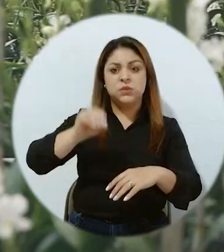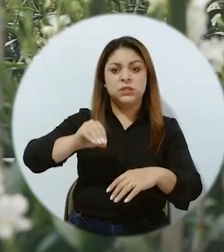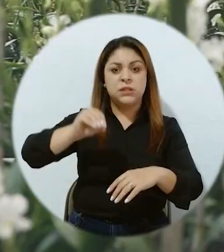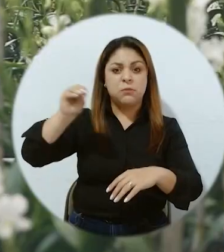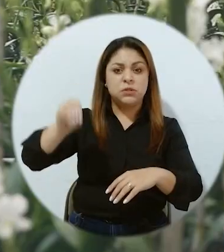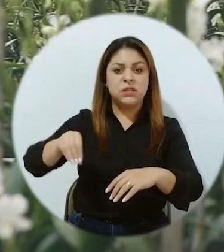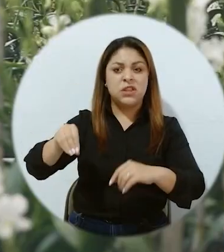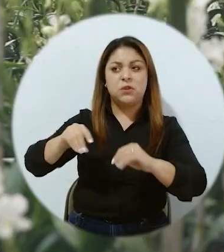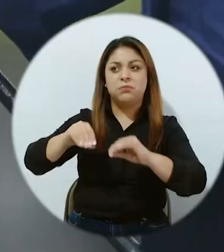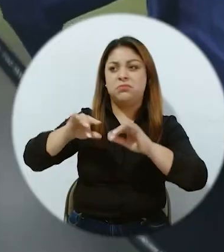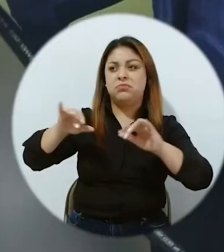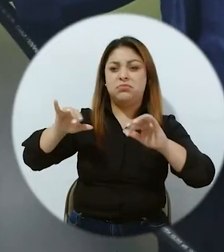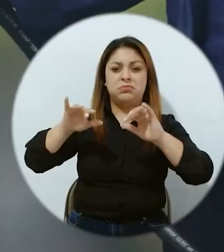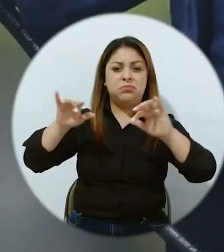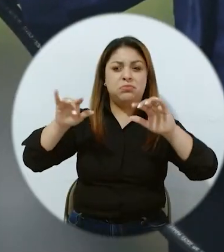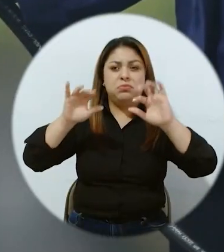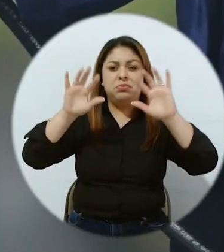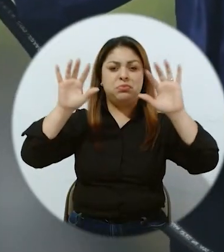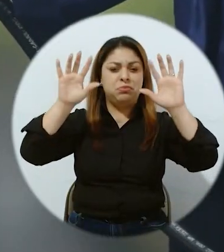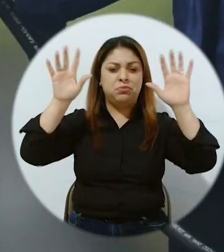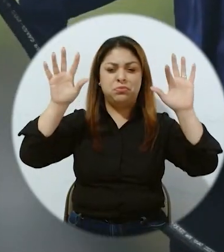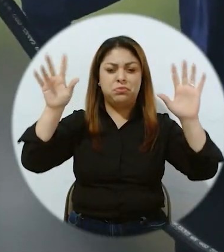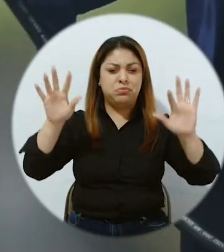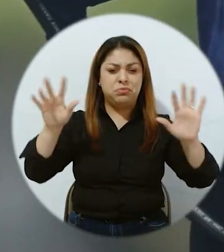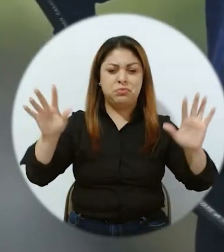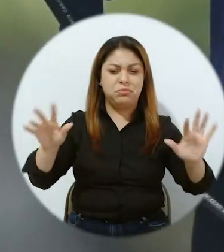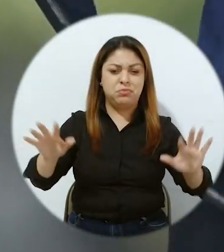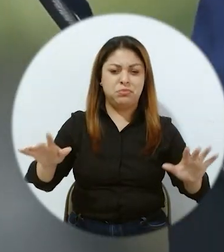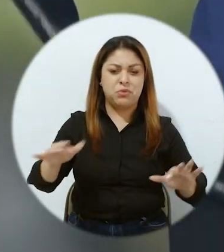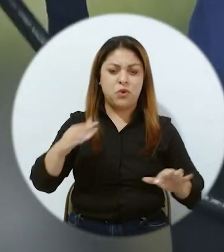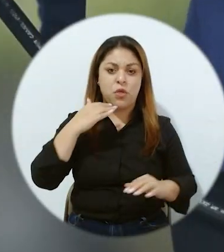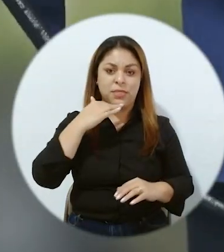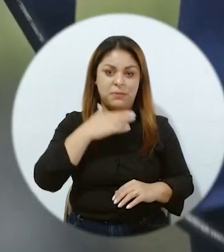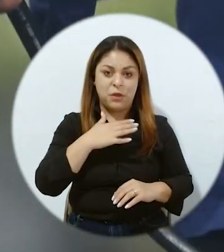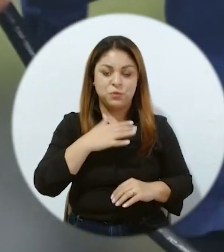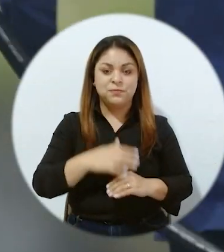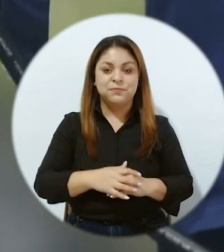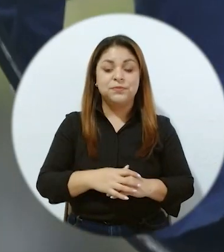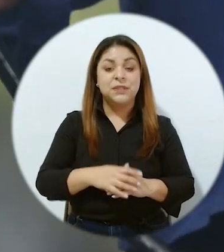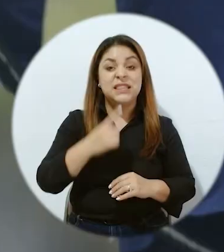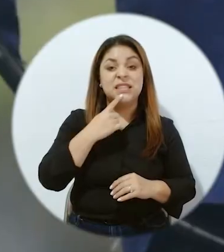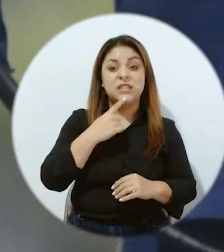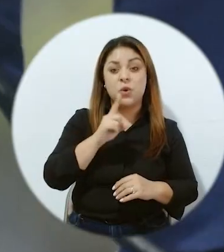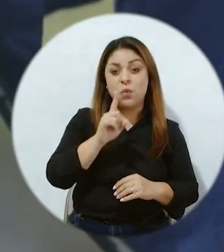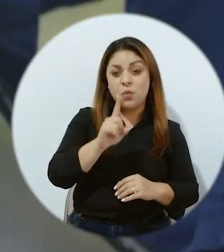lados, posiblemente contaminando el ambiente. Y solamente entre el 1 y el